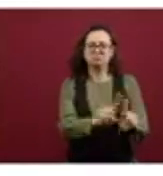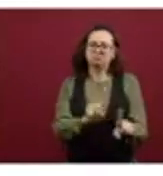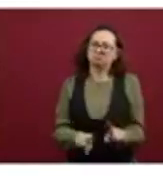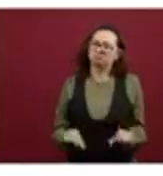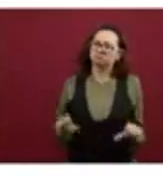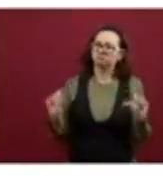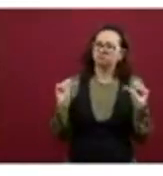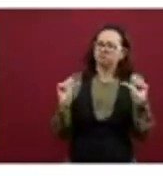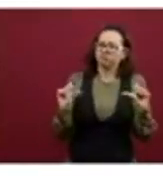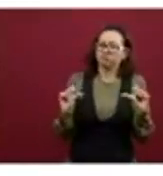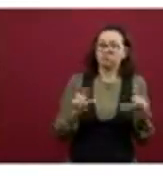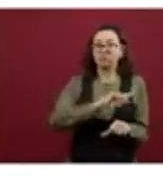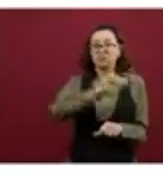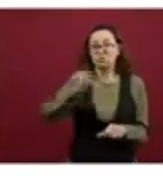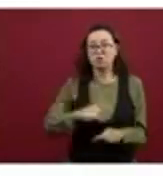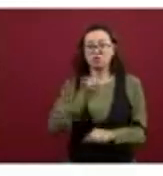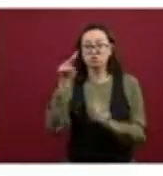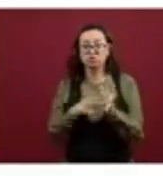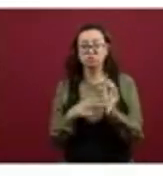ya crece esta cifra a